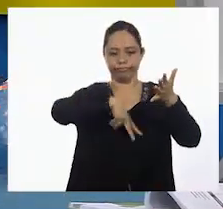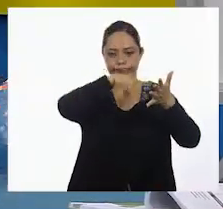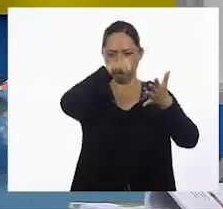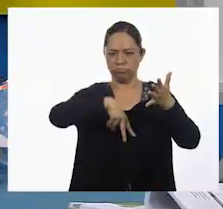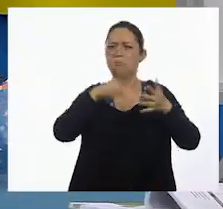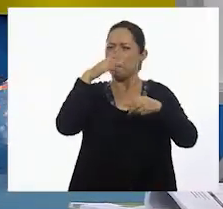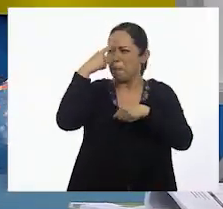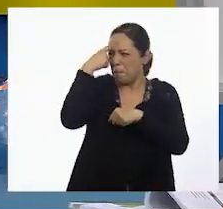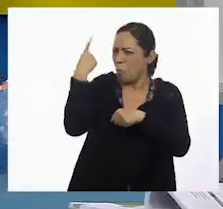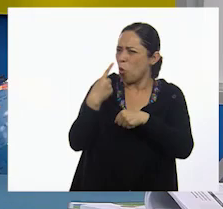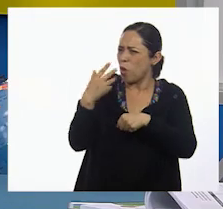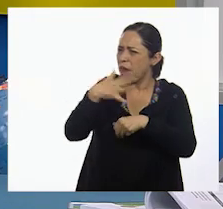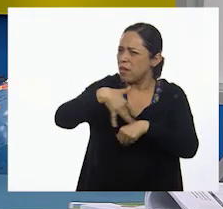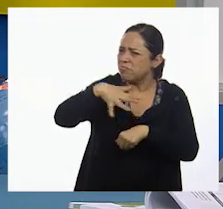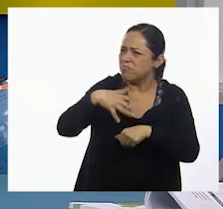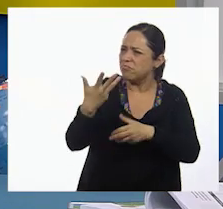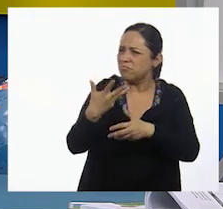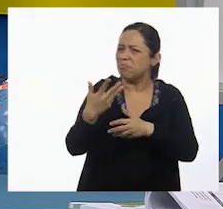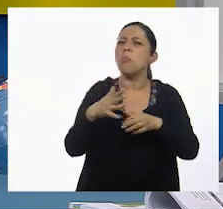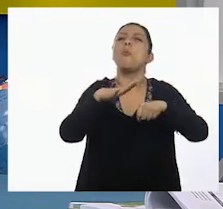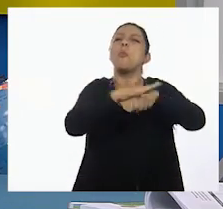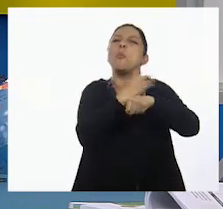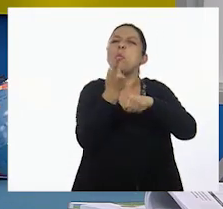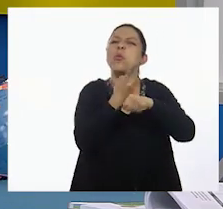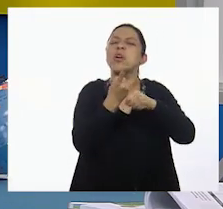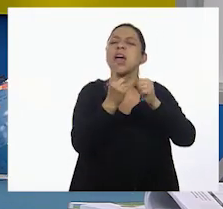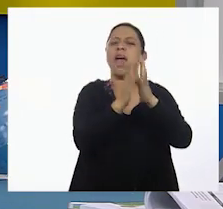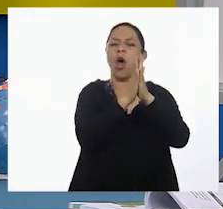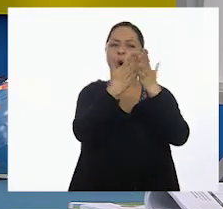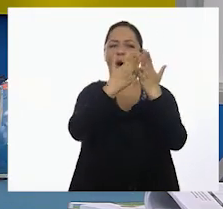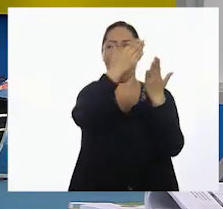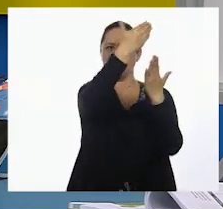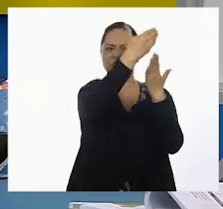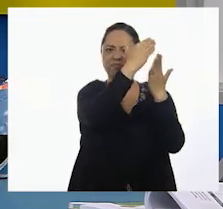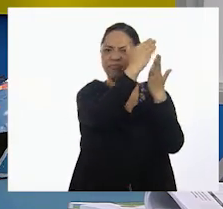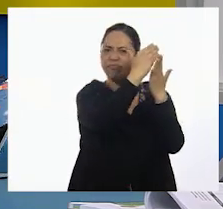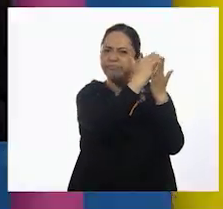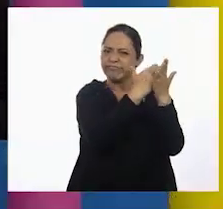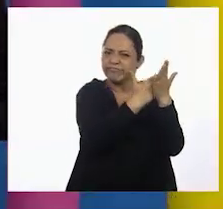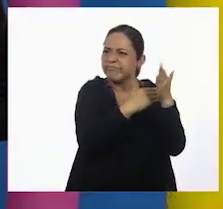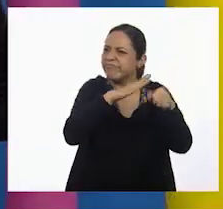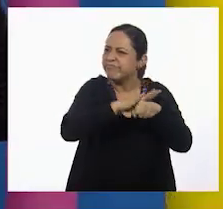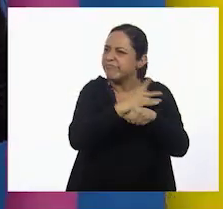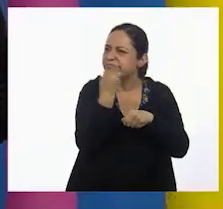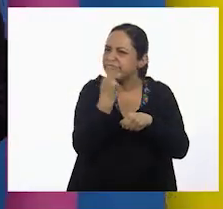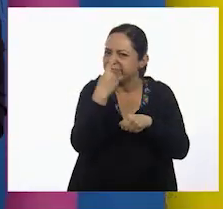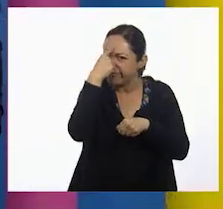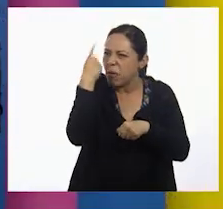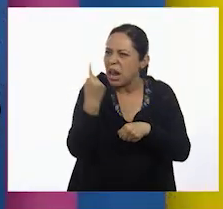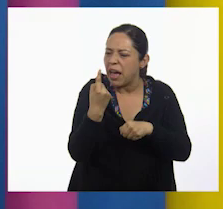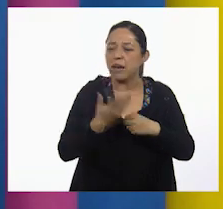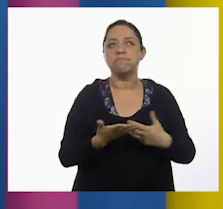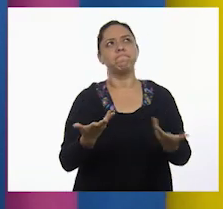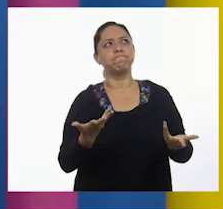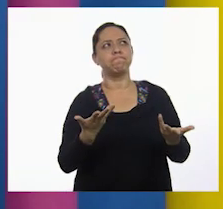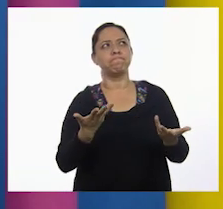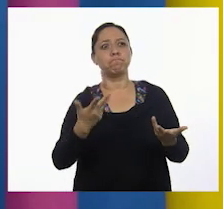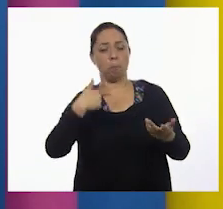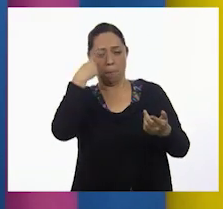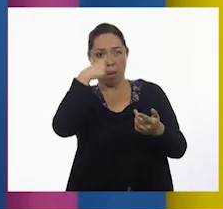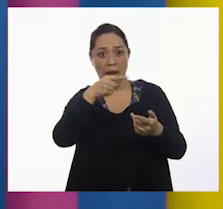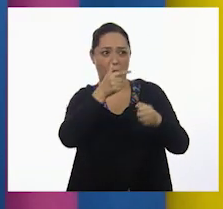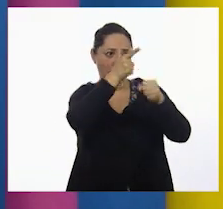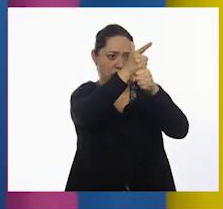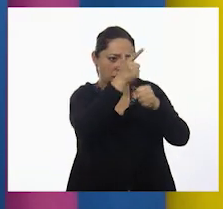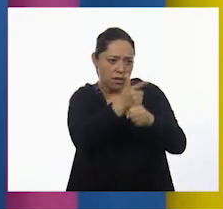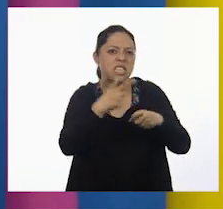¿Por qué nos ponen esta página precisamente con todos estos datos? Pues primero para poder identificar